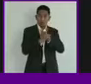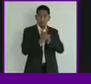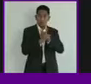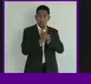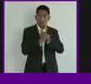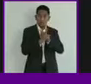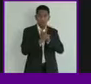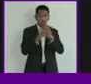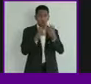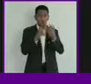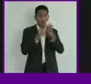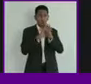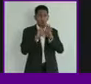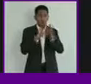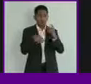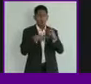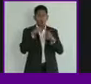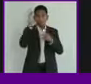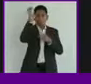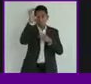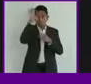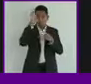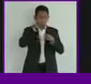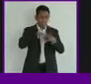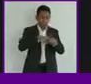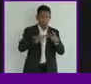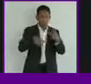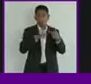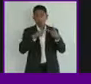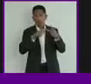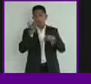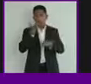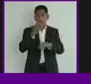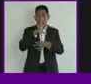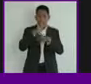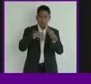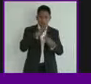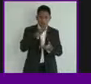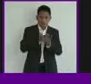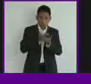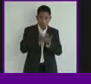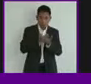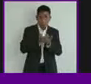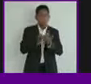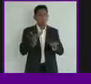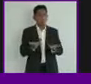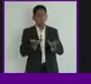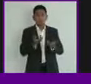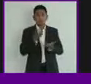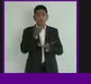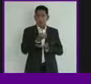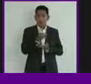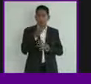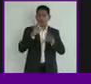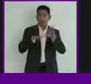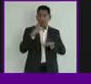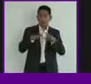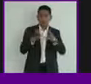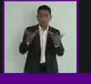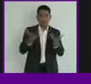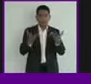económicas, sociales y culturales, y hasta médicas, dificultan el ejercicio de la democracia igualitaria. Es